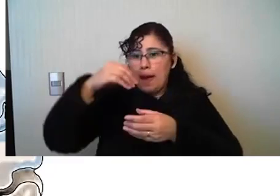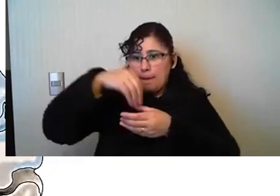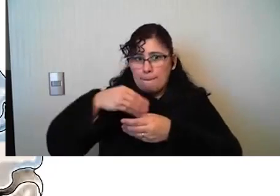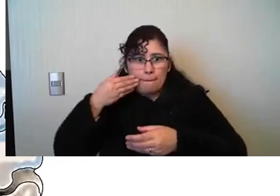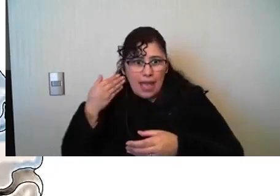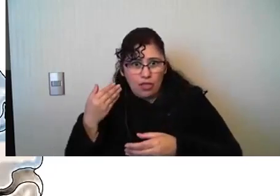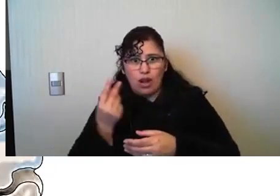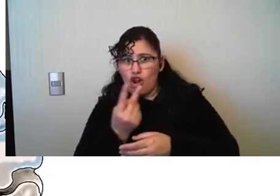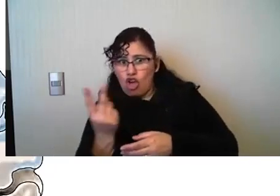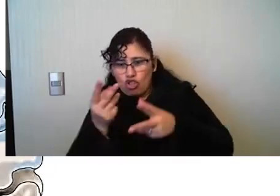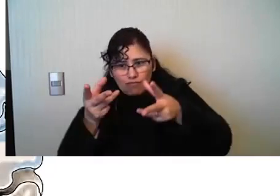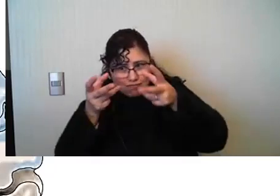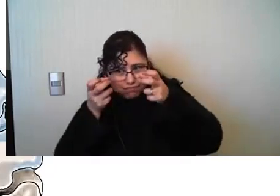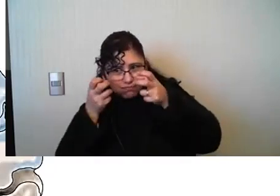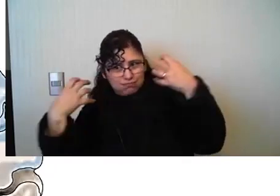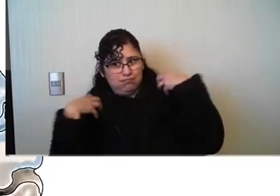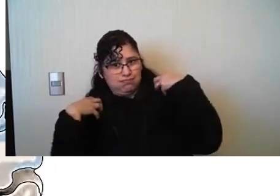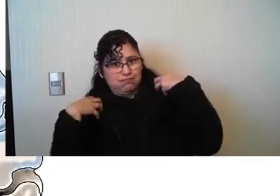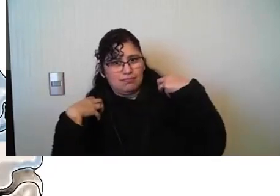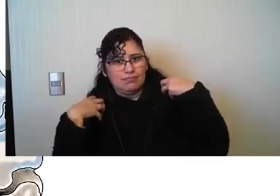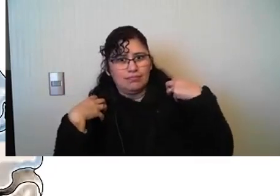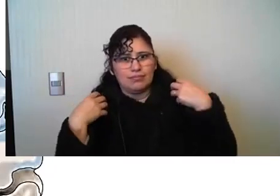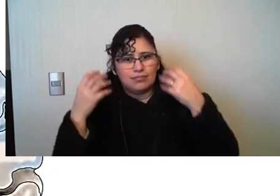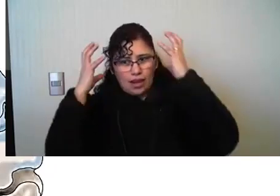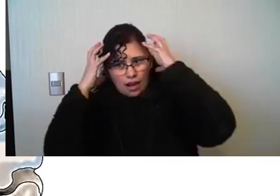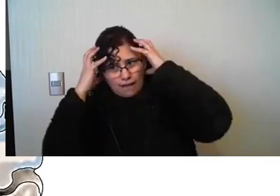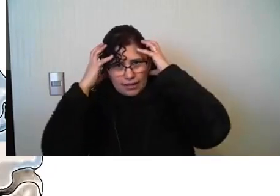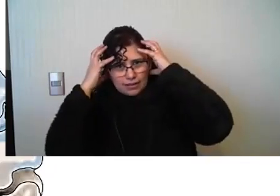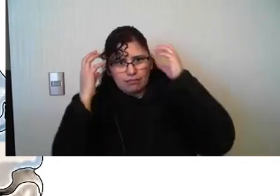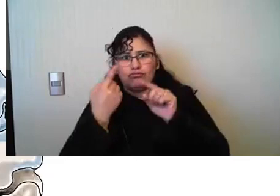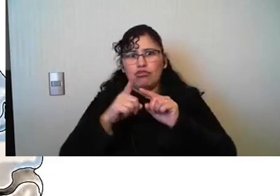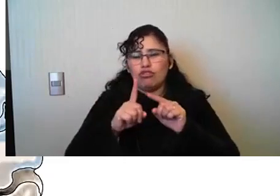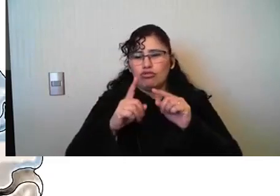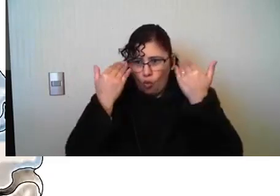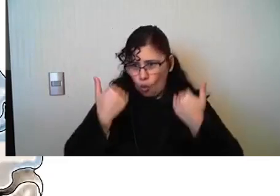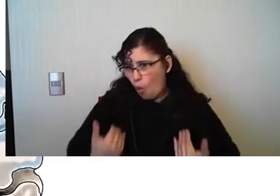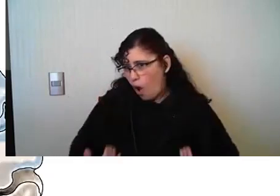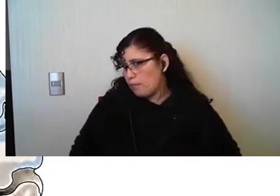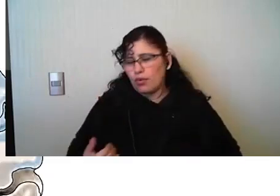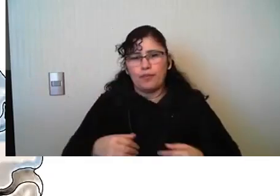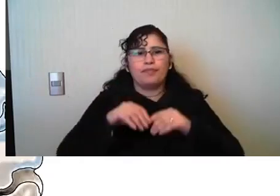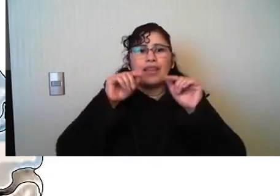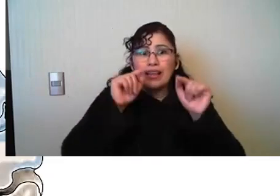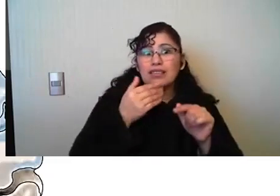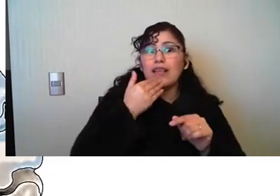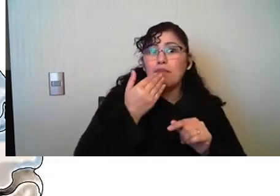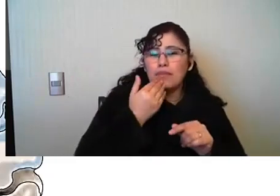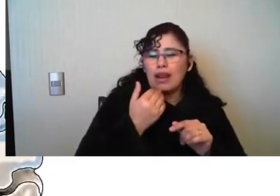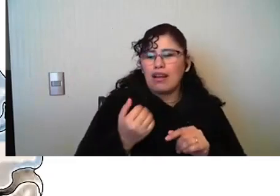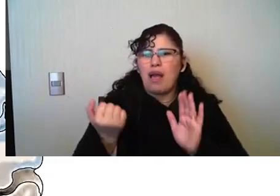ambos propiocepción, cabeza y resto del cuerpo, y también están marcando la información de la